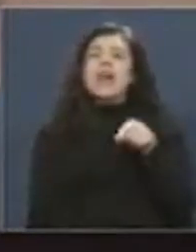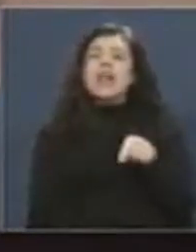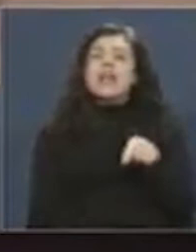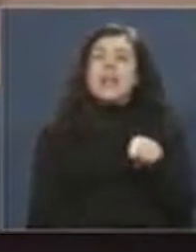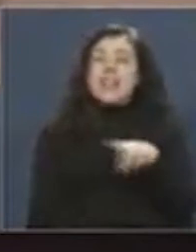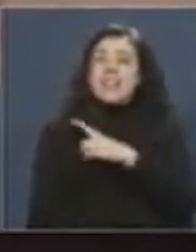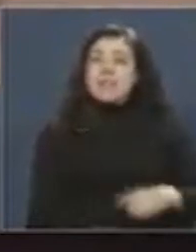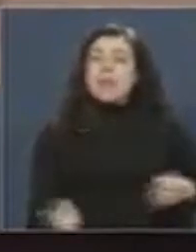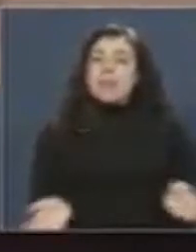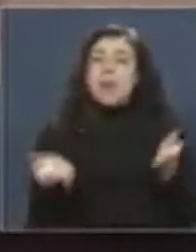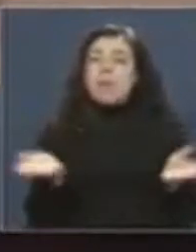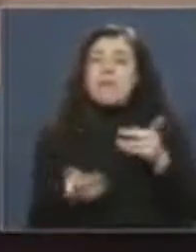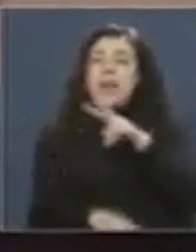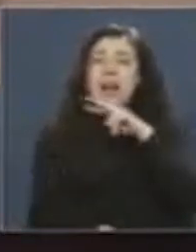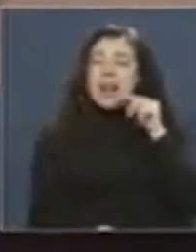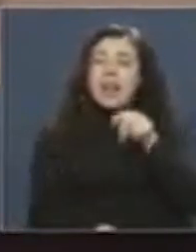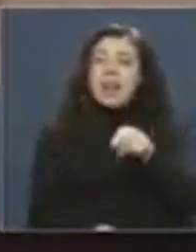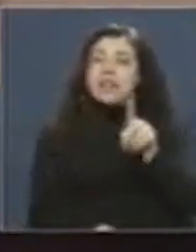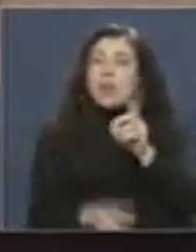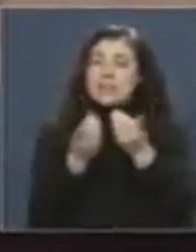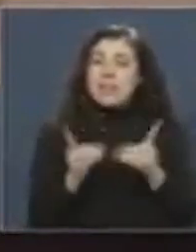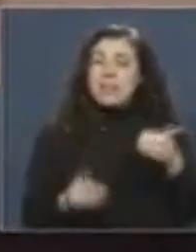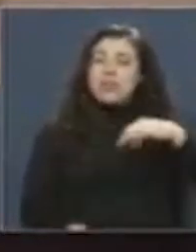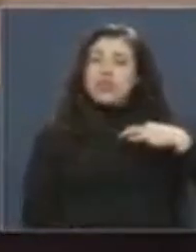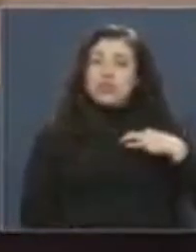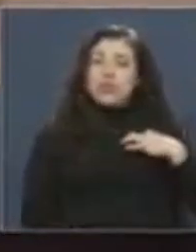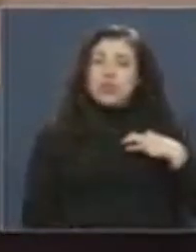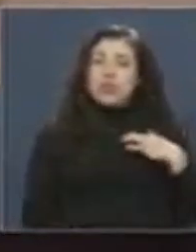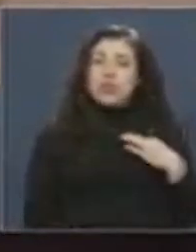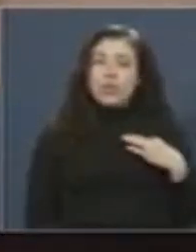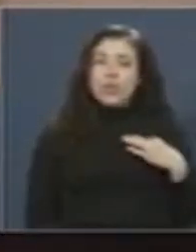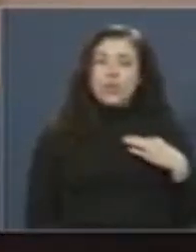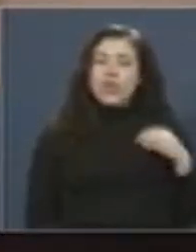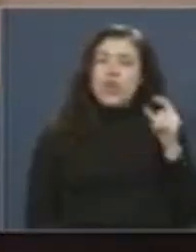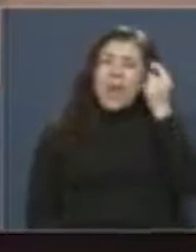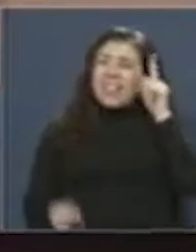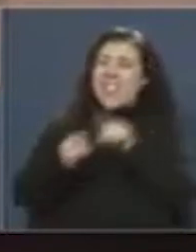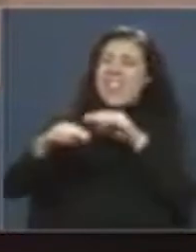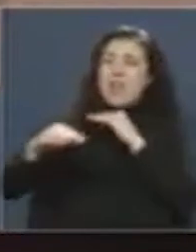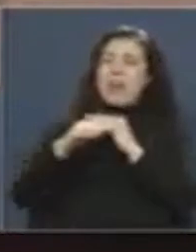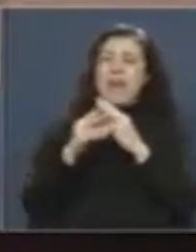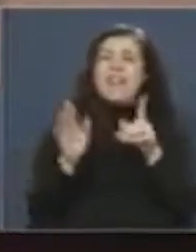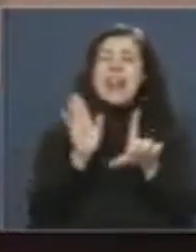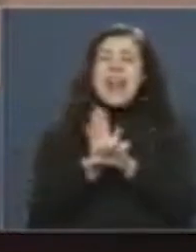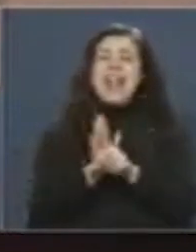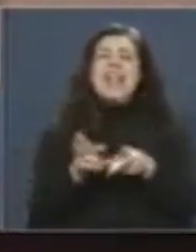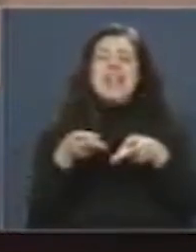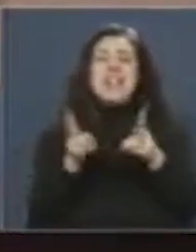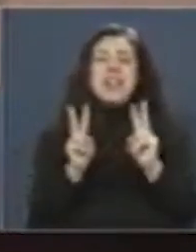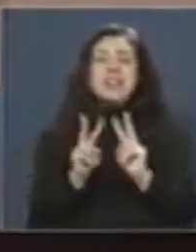Israel, que no es una democracia, claramente, porque los ciudadanos no tienen de igualdad ante la ley y el derecho a